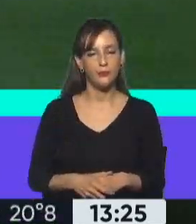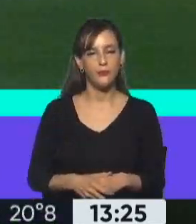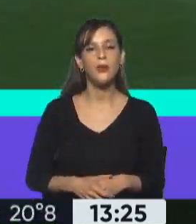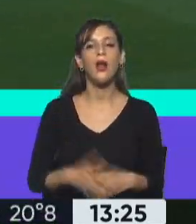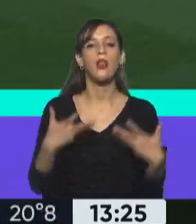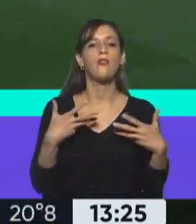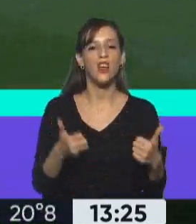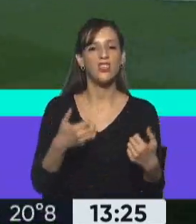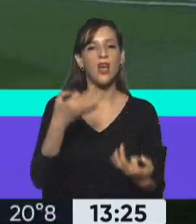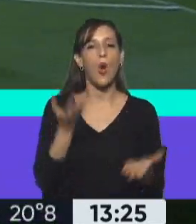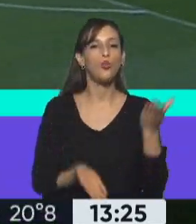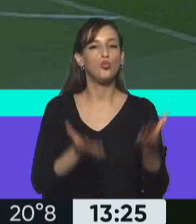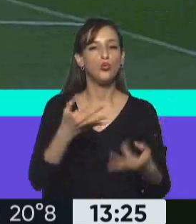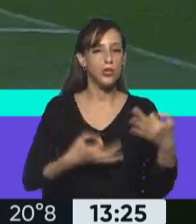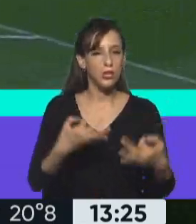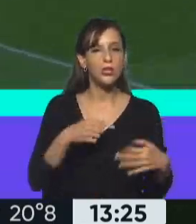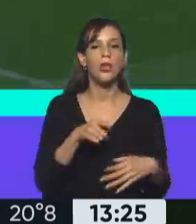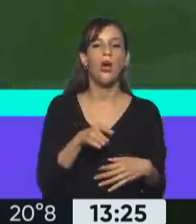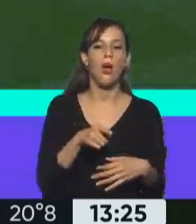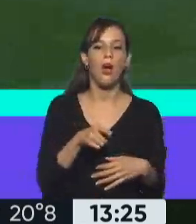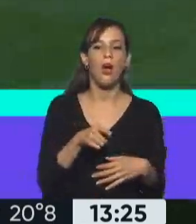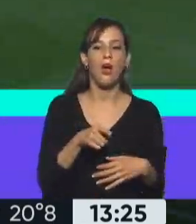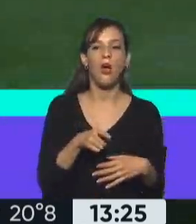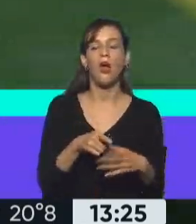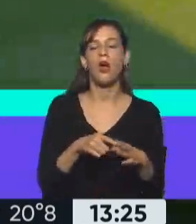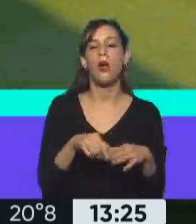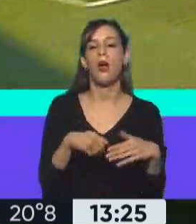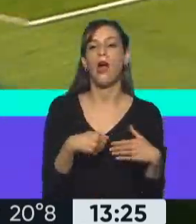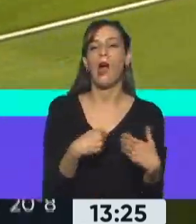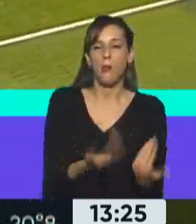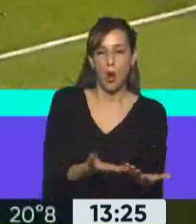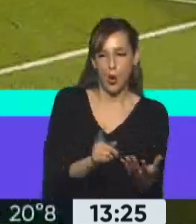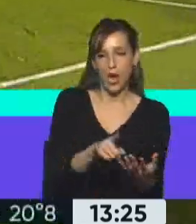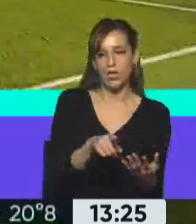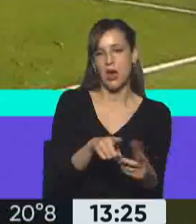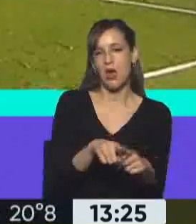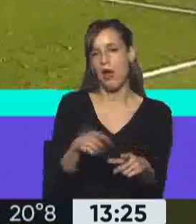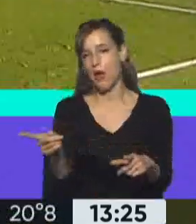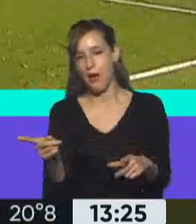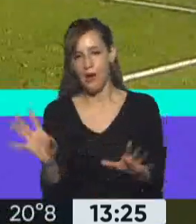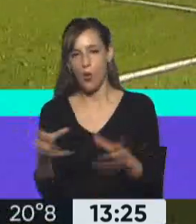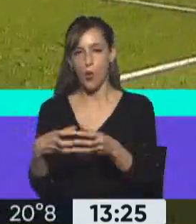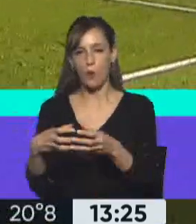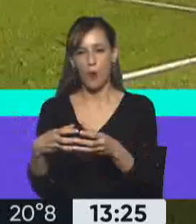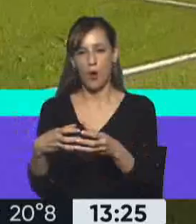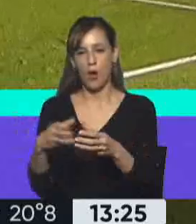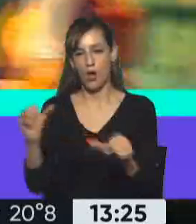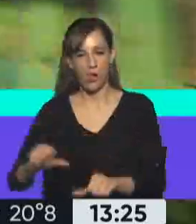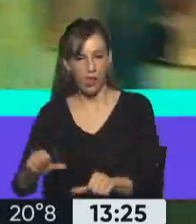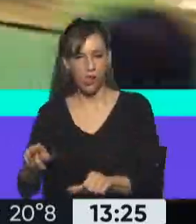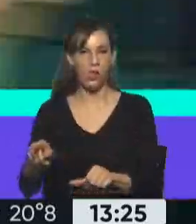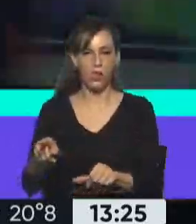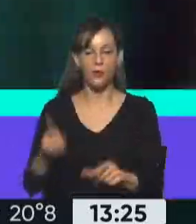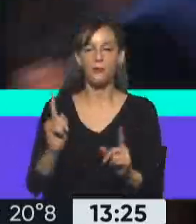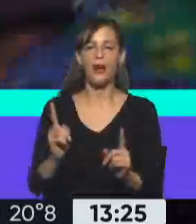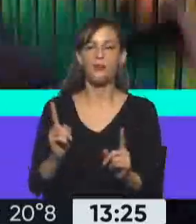cordobés dormido, por momentos errático, y Merentiel con este doblete,